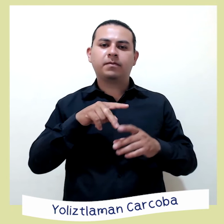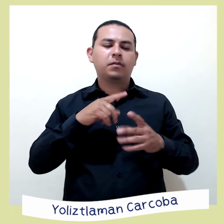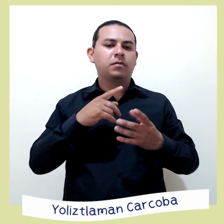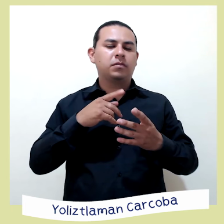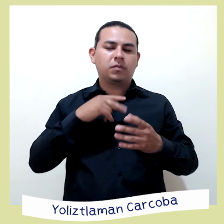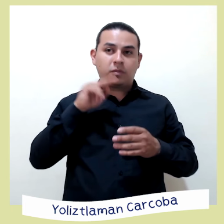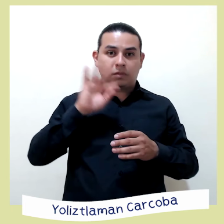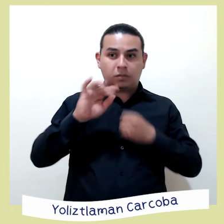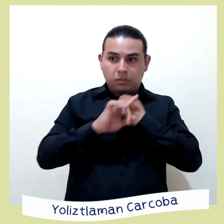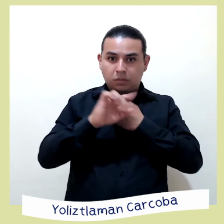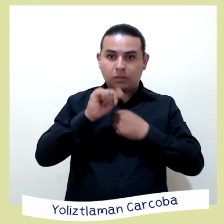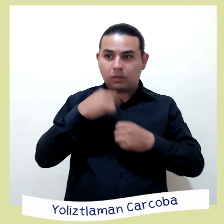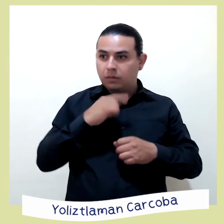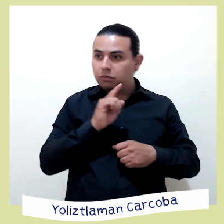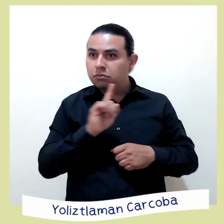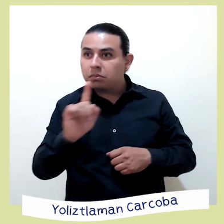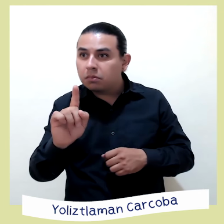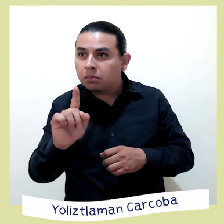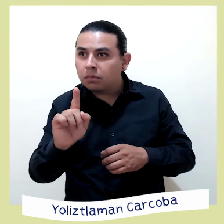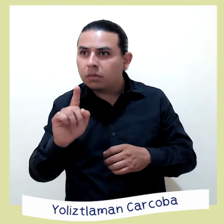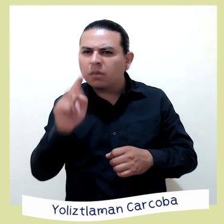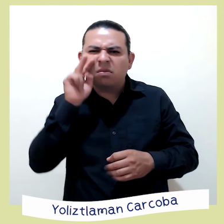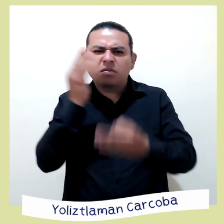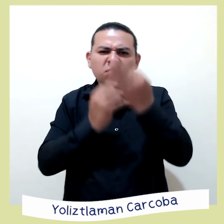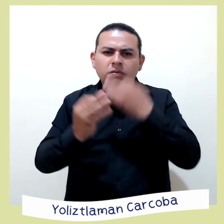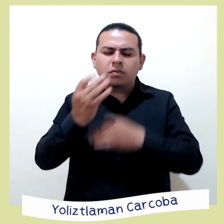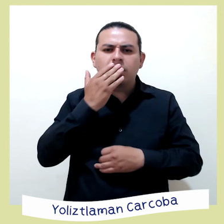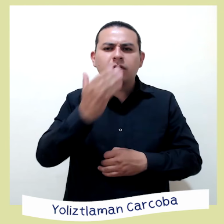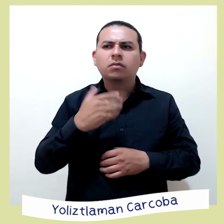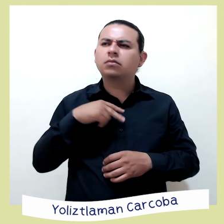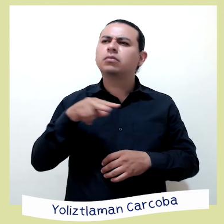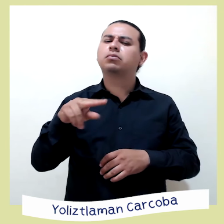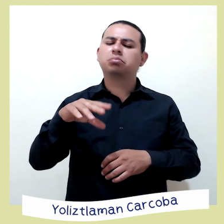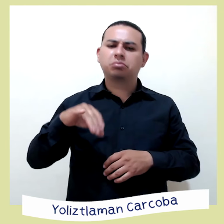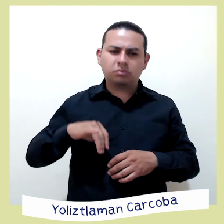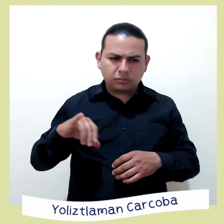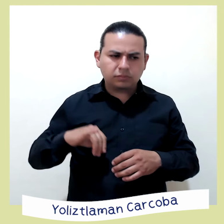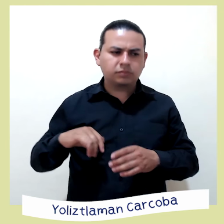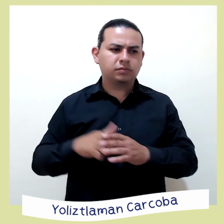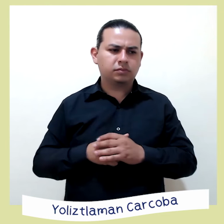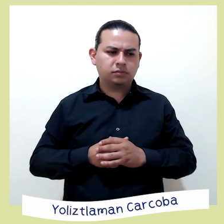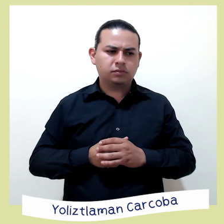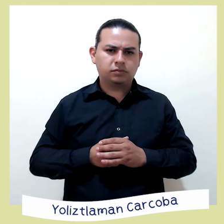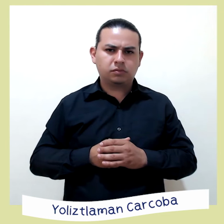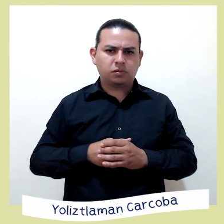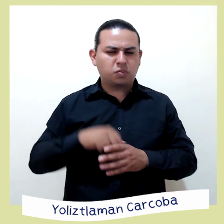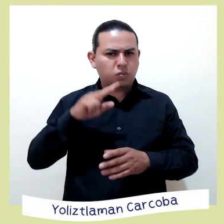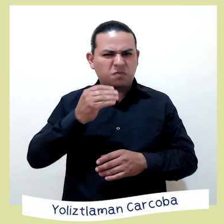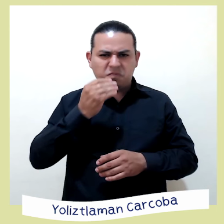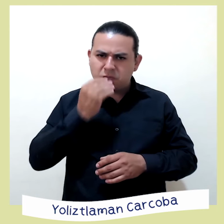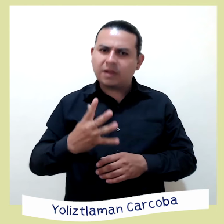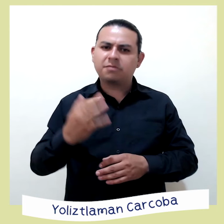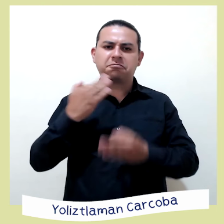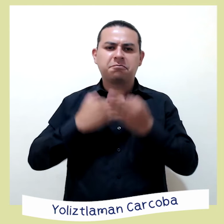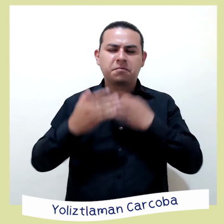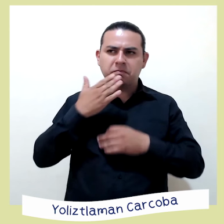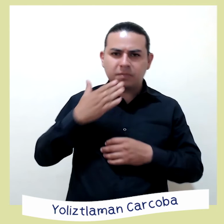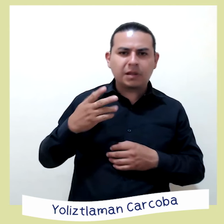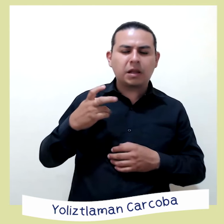social maravillosamente bien. Muy, muy, muy, muy bien. Así es que tengo